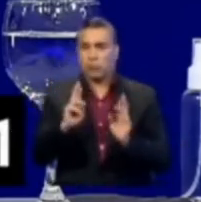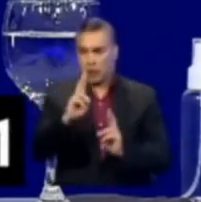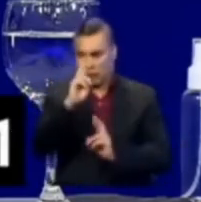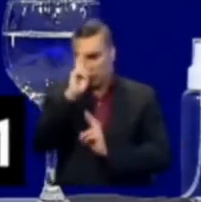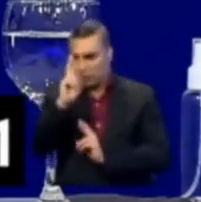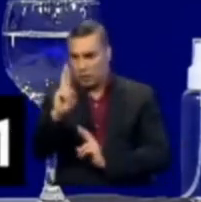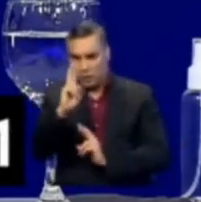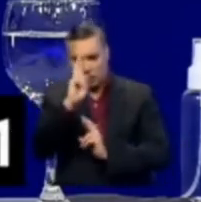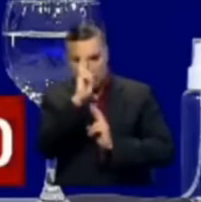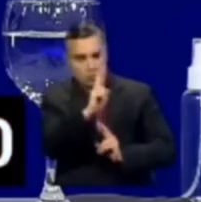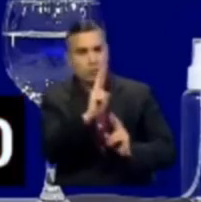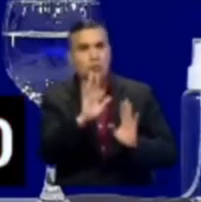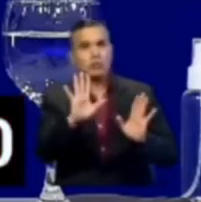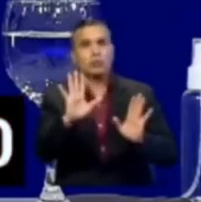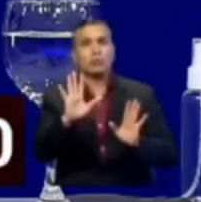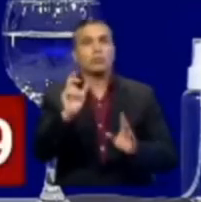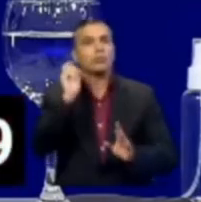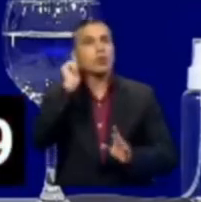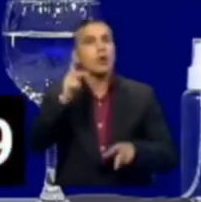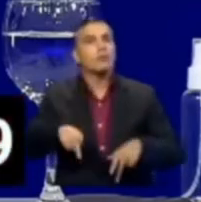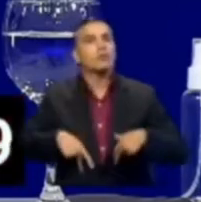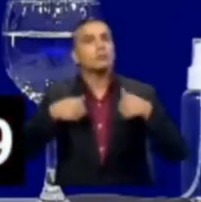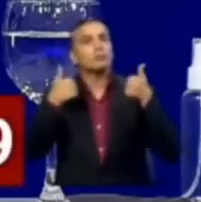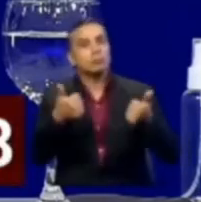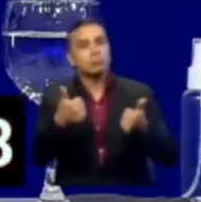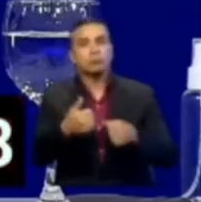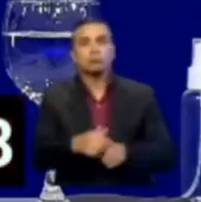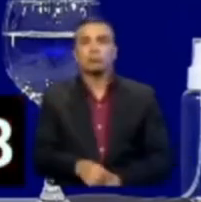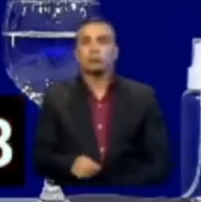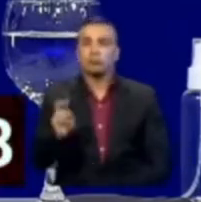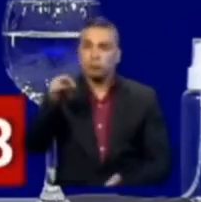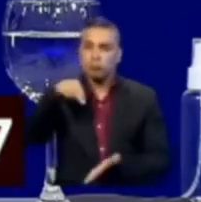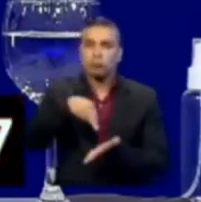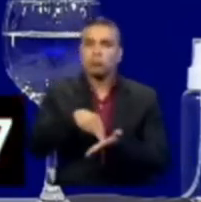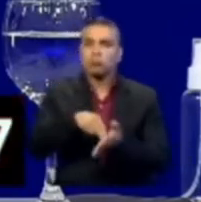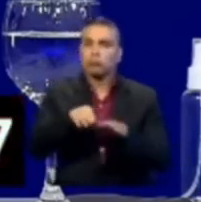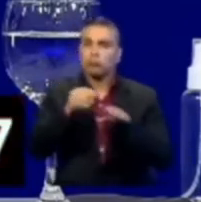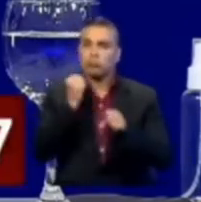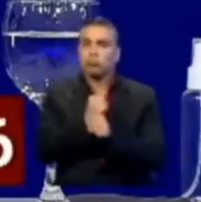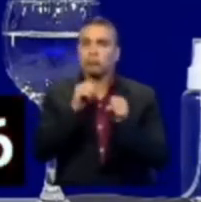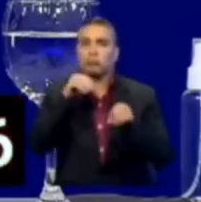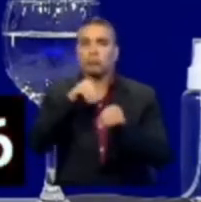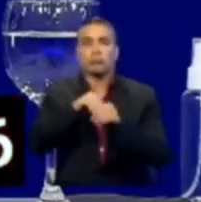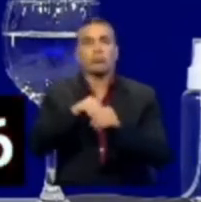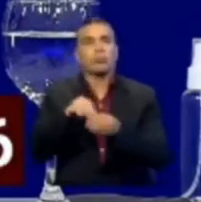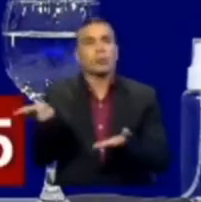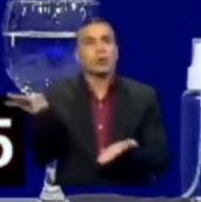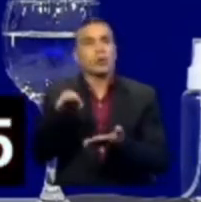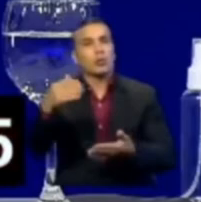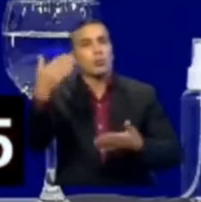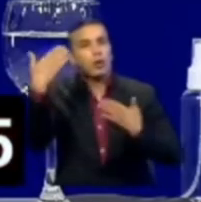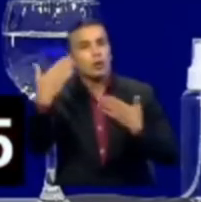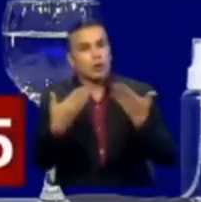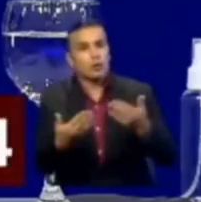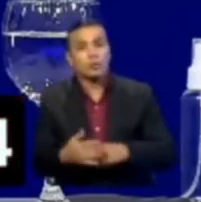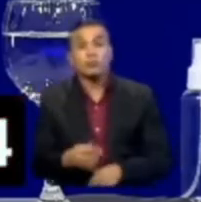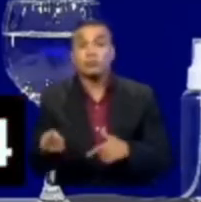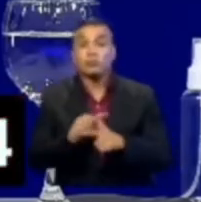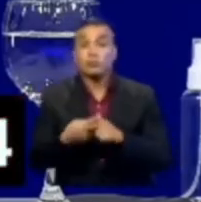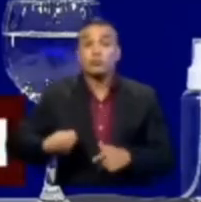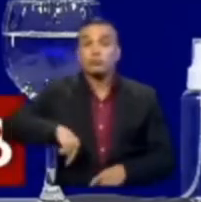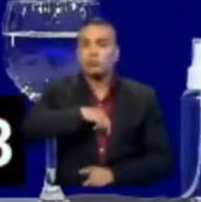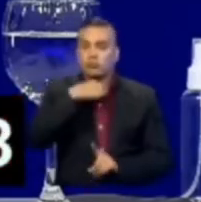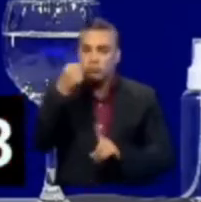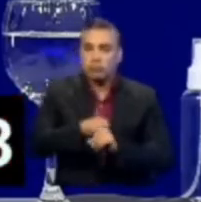respete también la dignidad de la mujer y que se haga presente en los más altos niveles de la representación política. Con eso vamos a